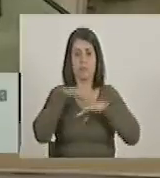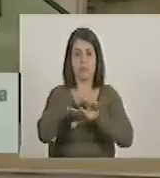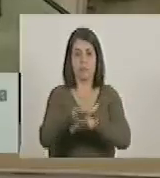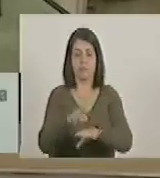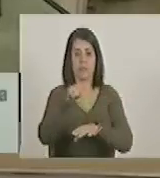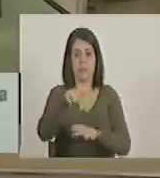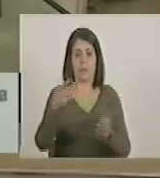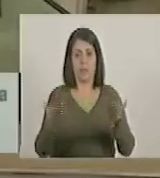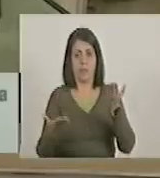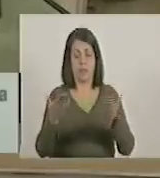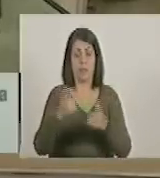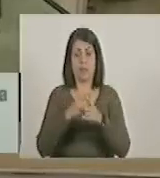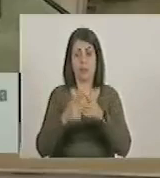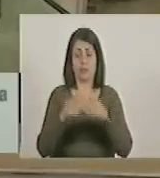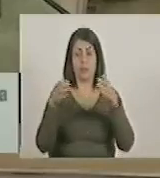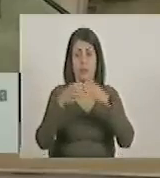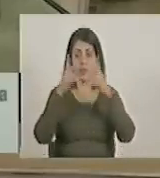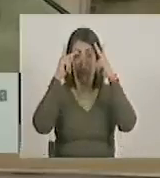e